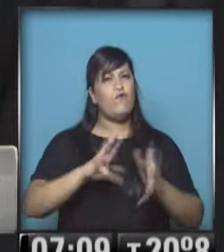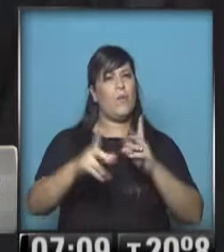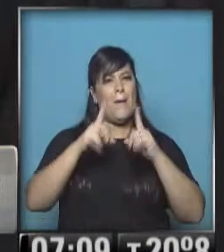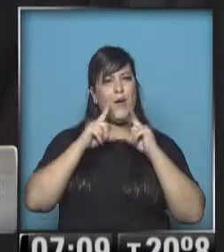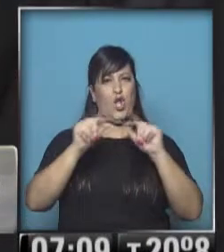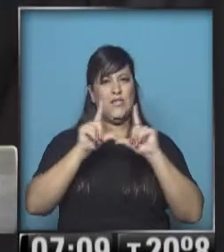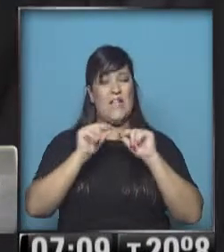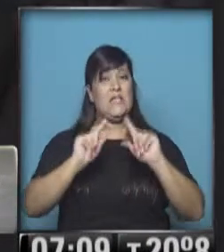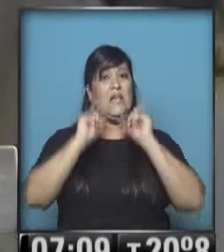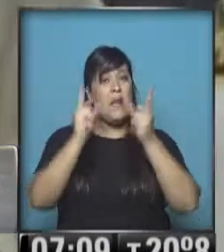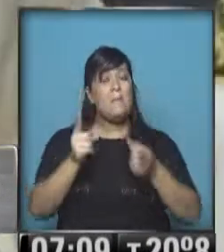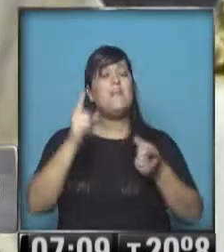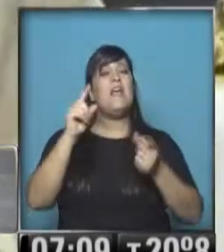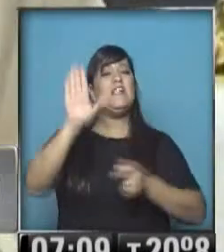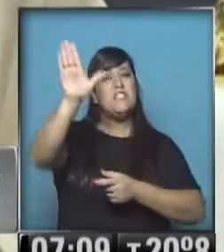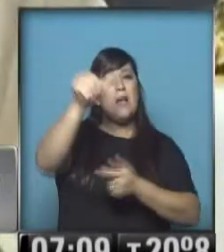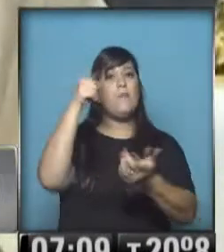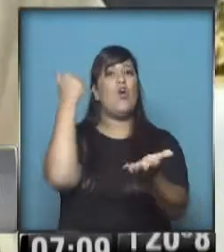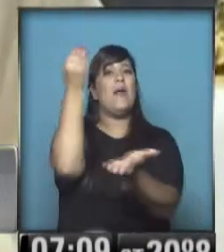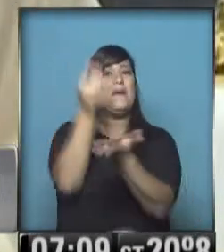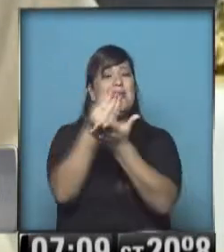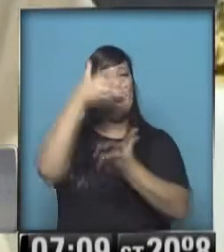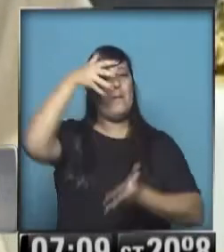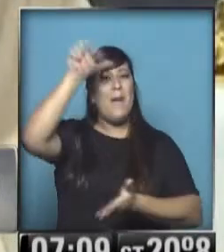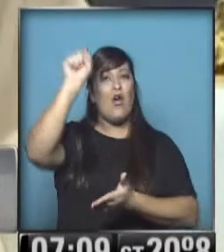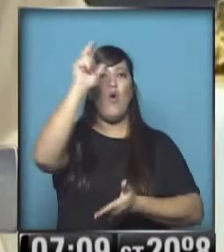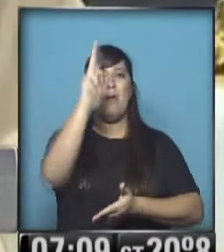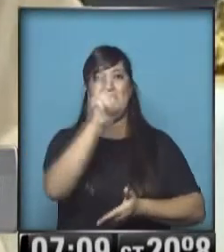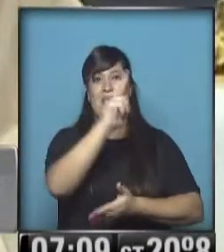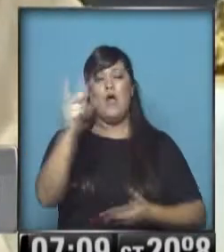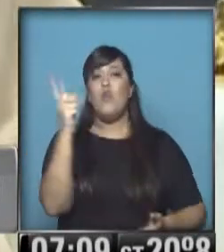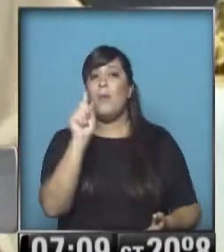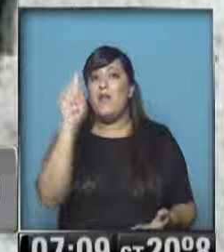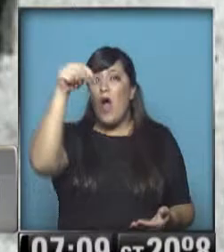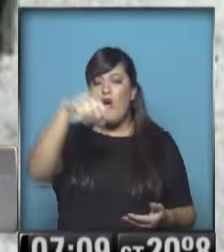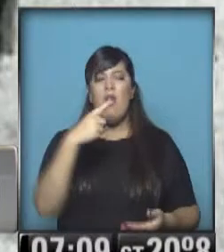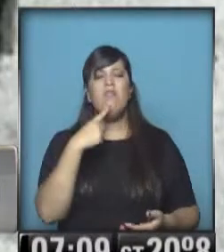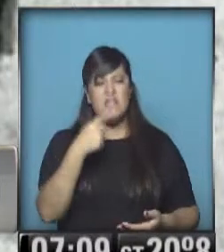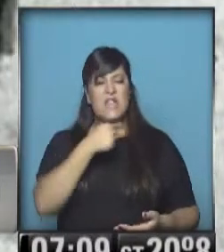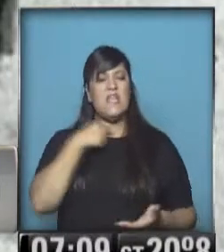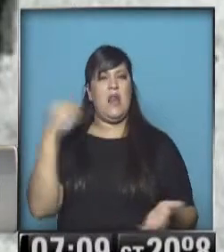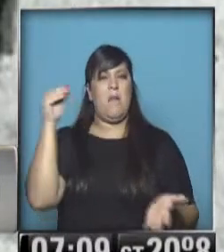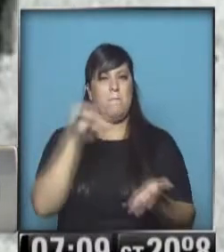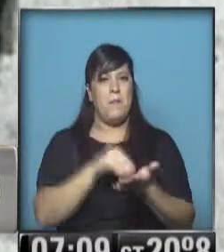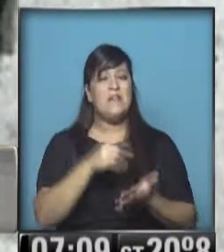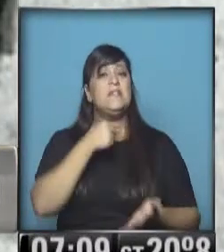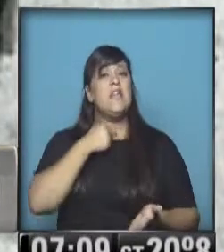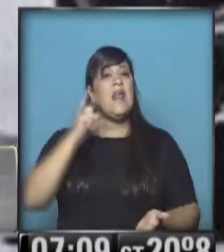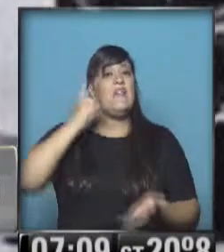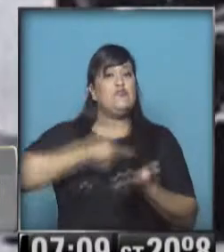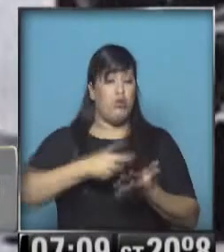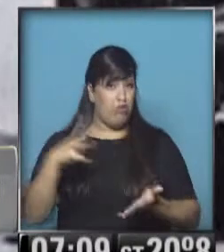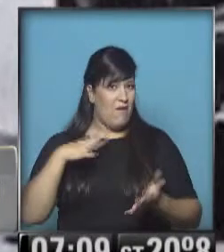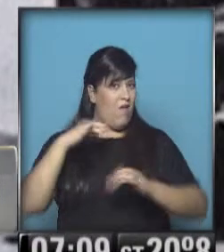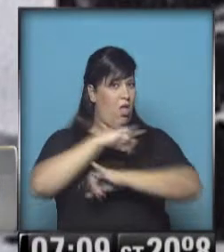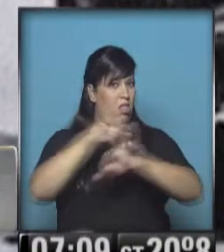También llamó a su representante diplomático, al embajador en el Vaticano, pero ahora dice que van a ir por más, que van a tomar medidas que todavía no anunciaron. Fíjate